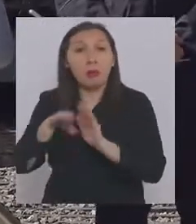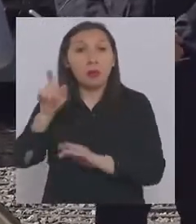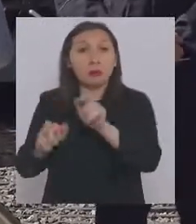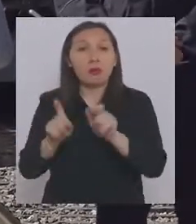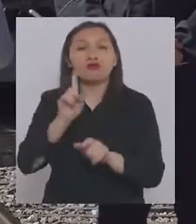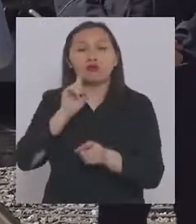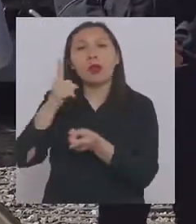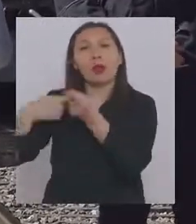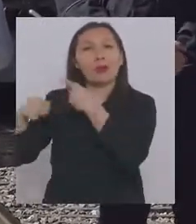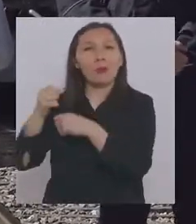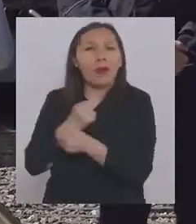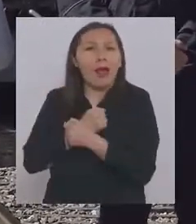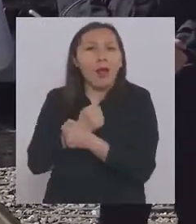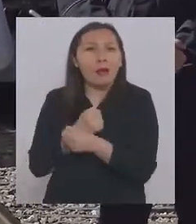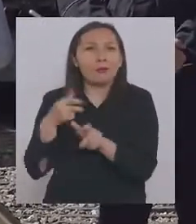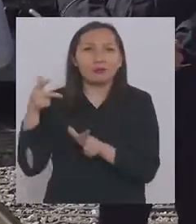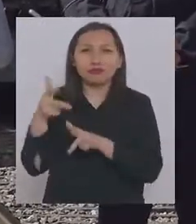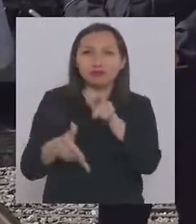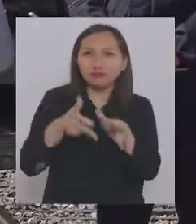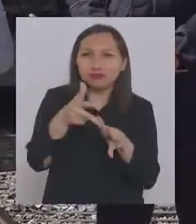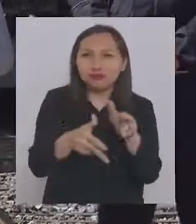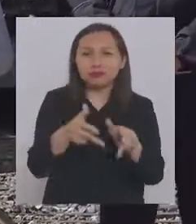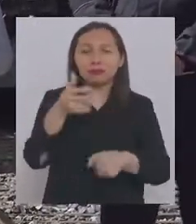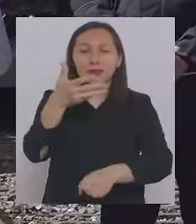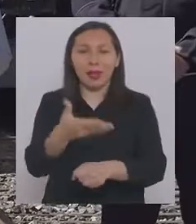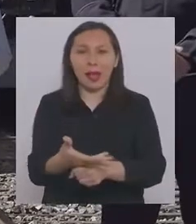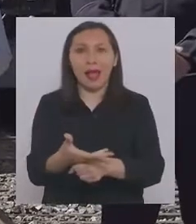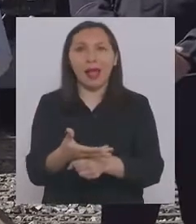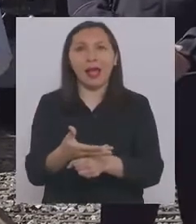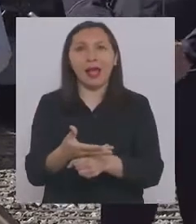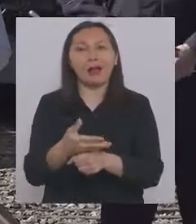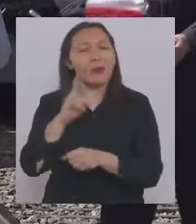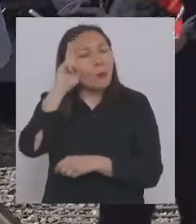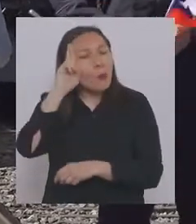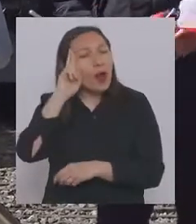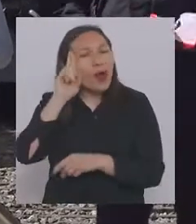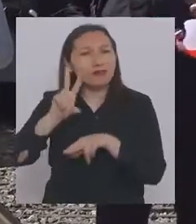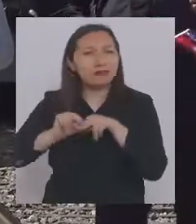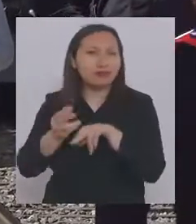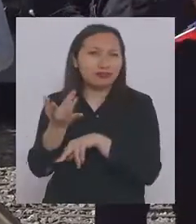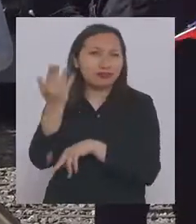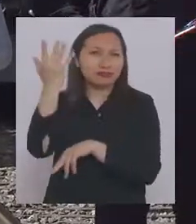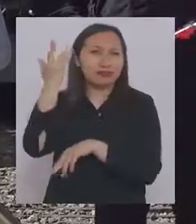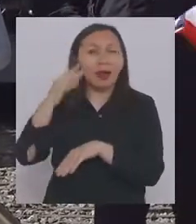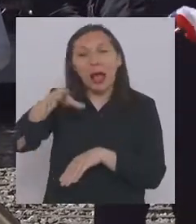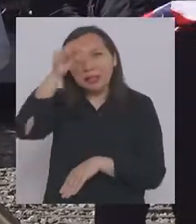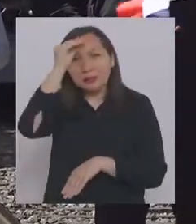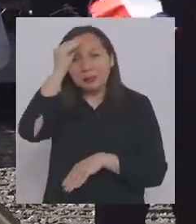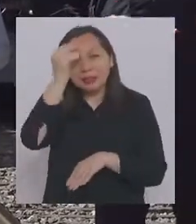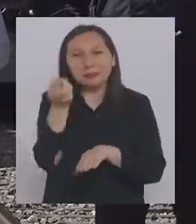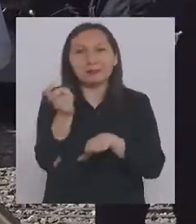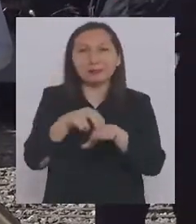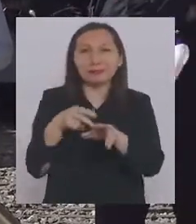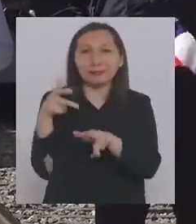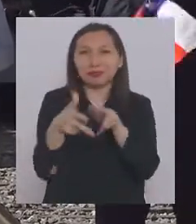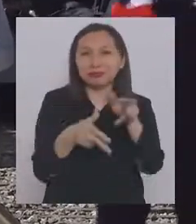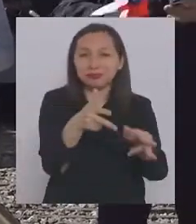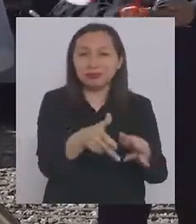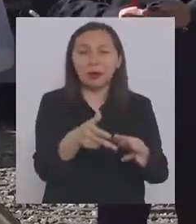tenemos una historia de amor con los trenes. Tenemos anécdotas, recuerdos, experiencias, y por